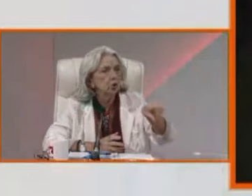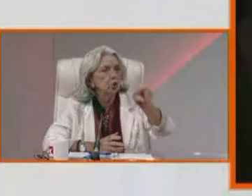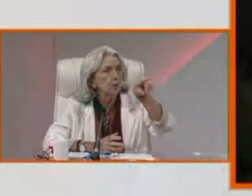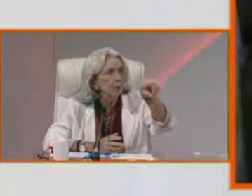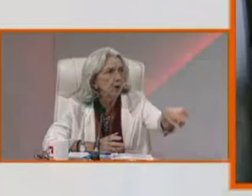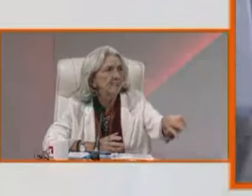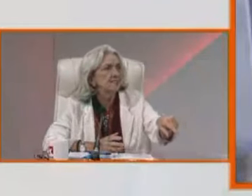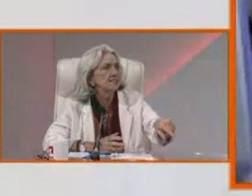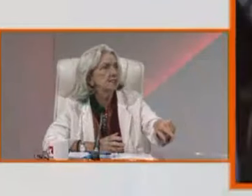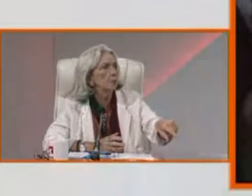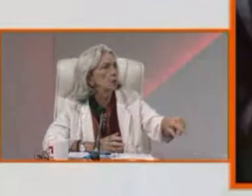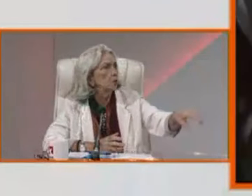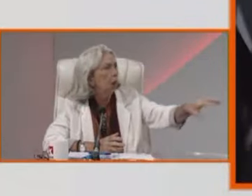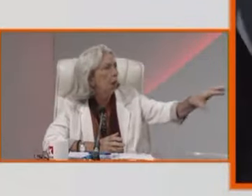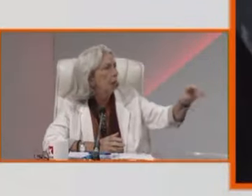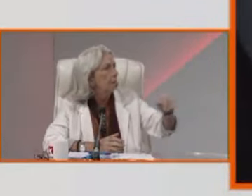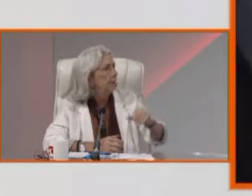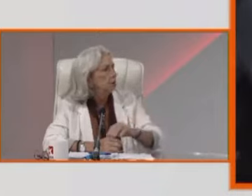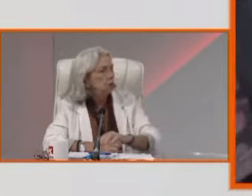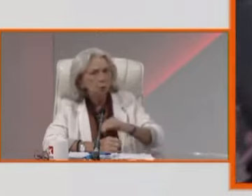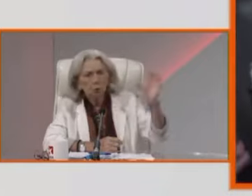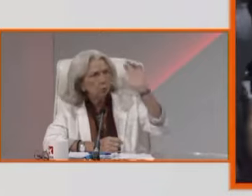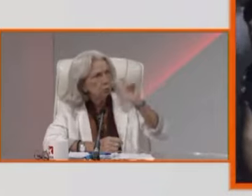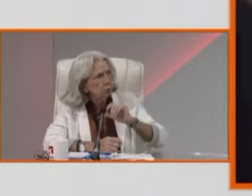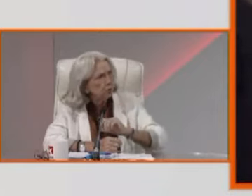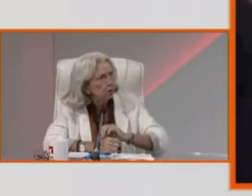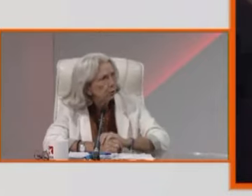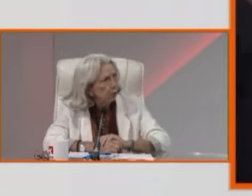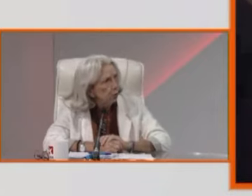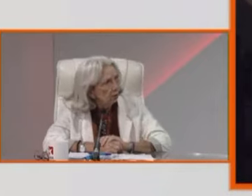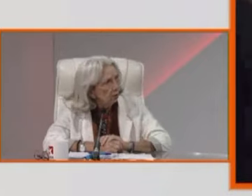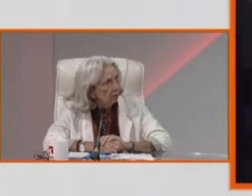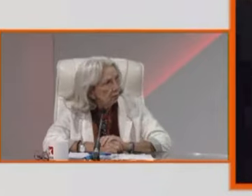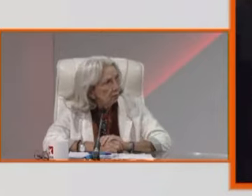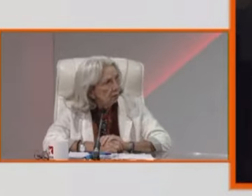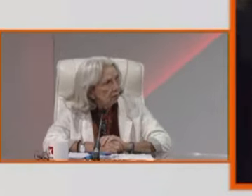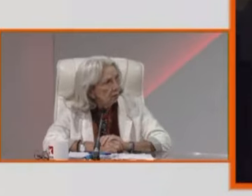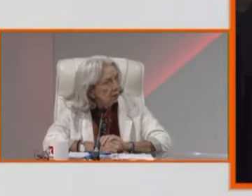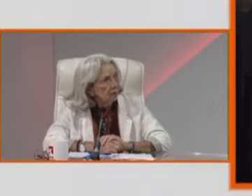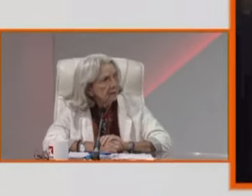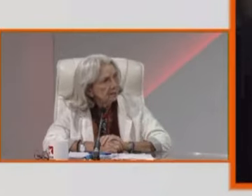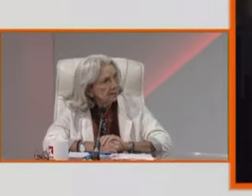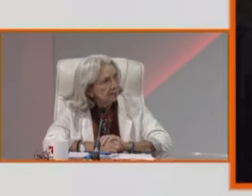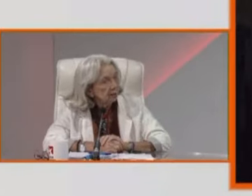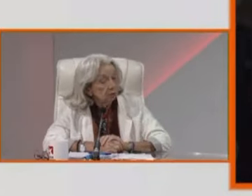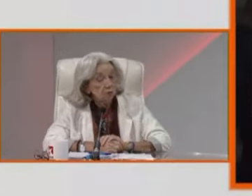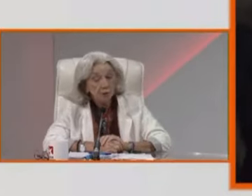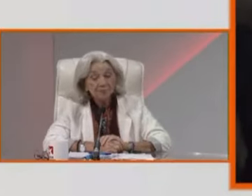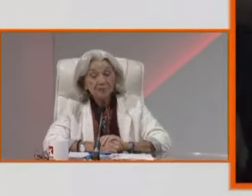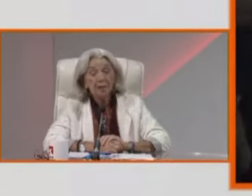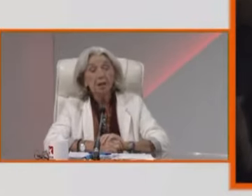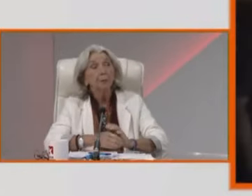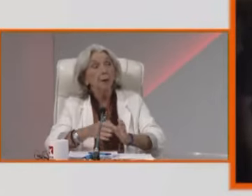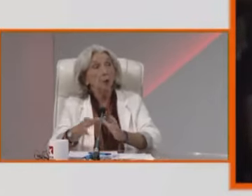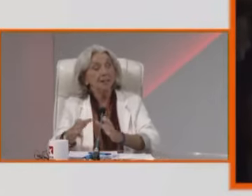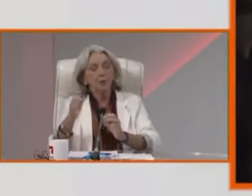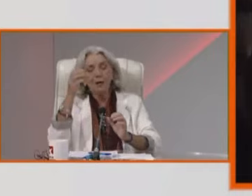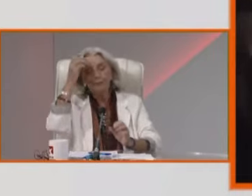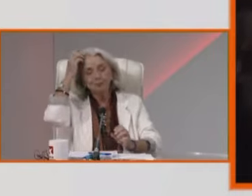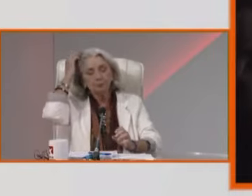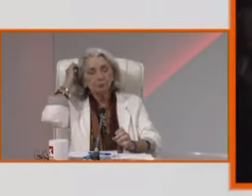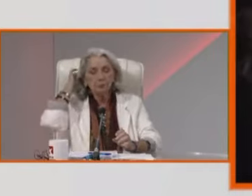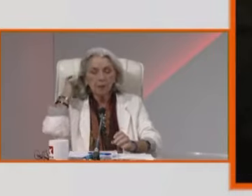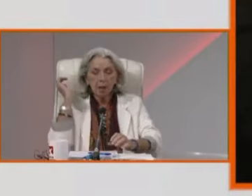ese territorio, no puede hacer ese tipo de acciones. Pero chicos, todo el mundo se lo olvidó. ¿Qué te parece? Entonces,